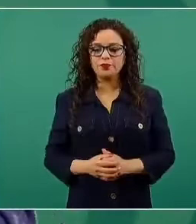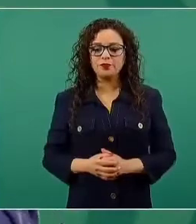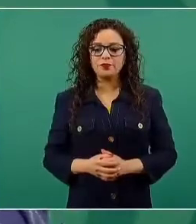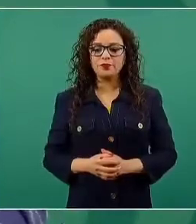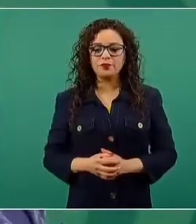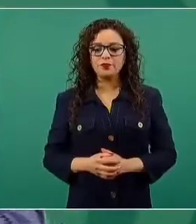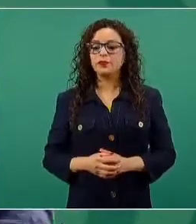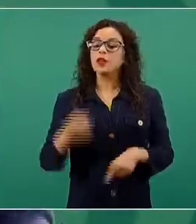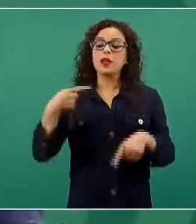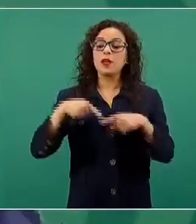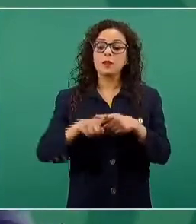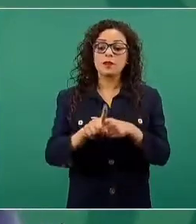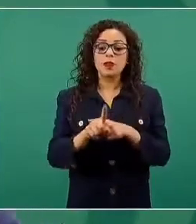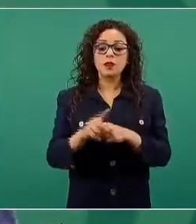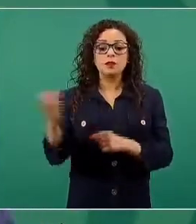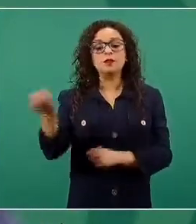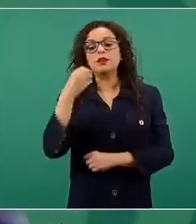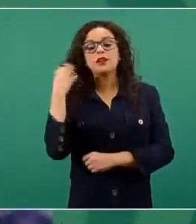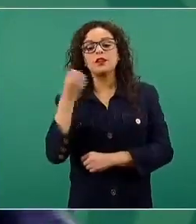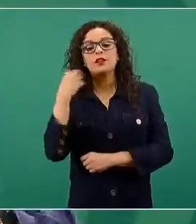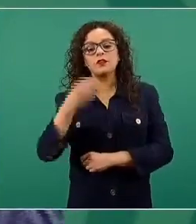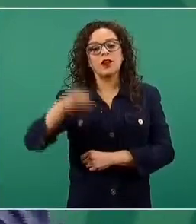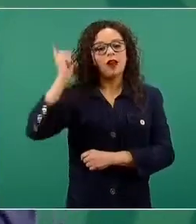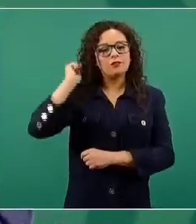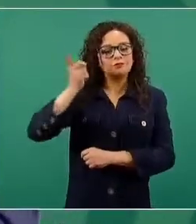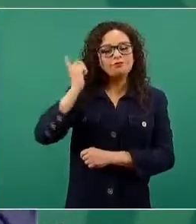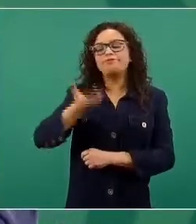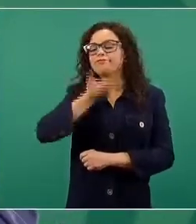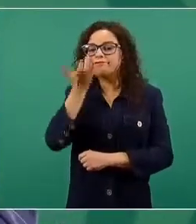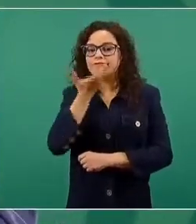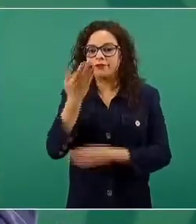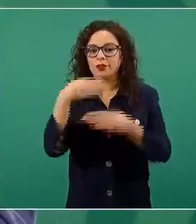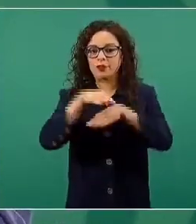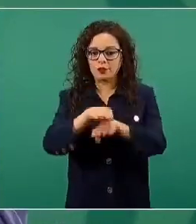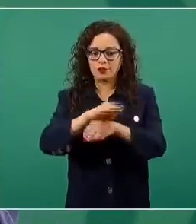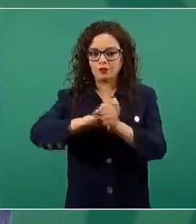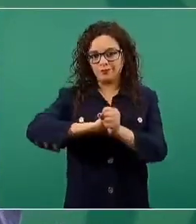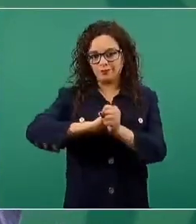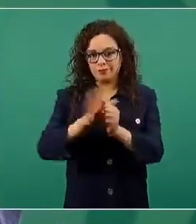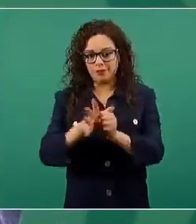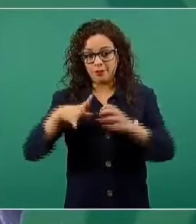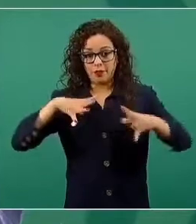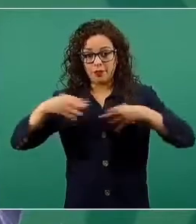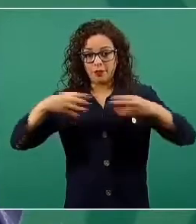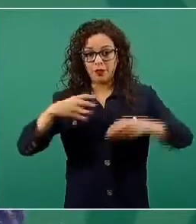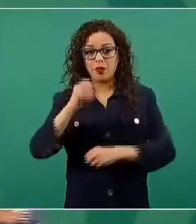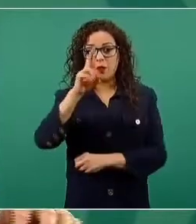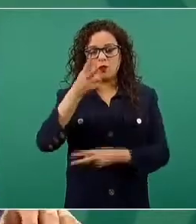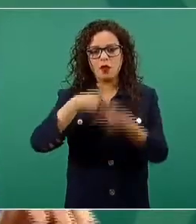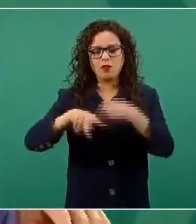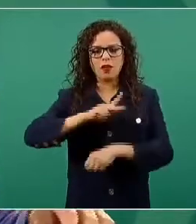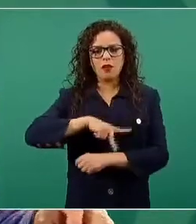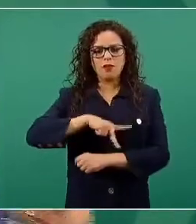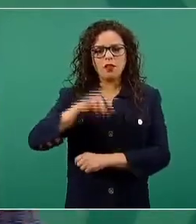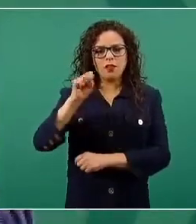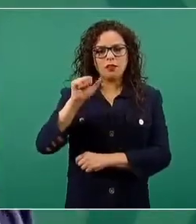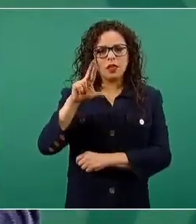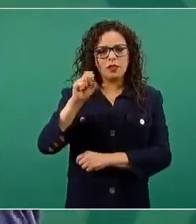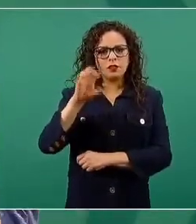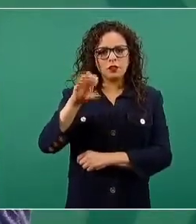Y vamos a iniciar la conferencia de prensa diaria sobre COVID-19, la pandemia causada por el coronavirus